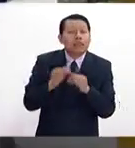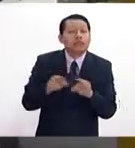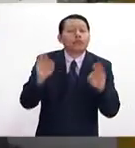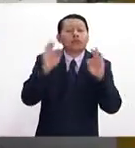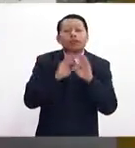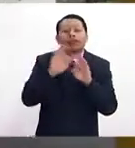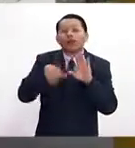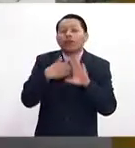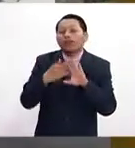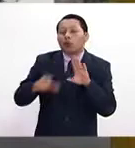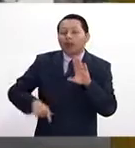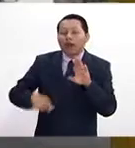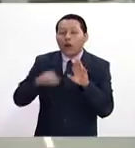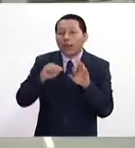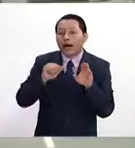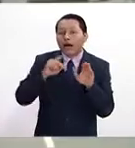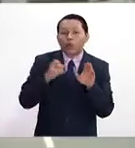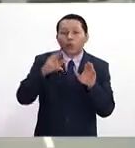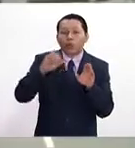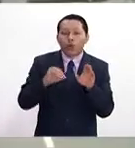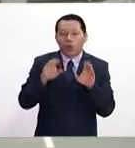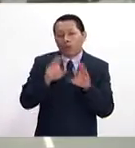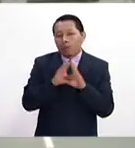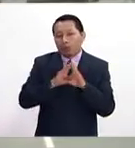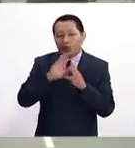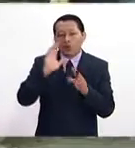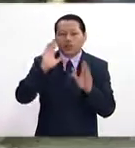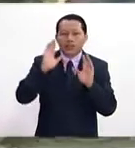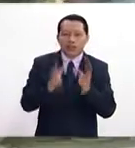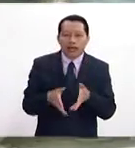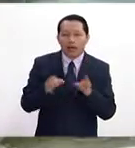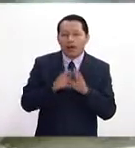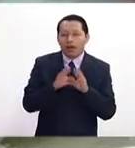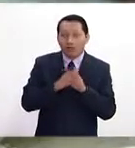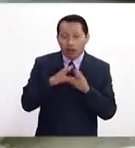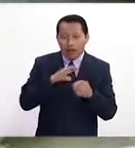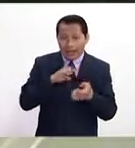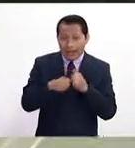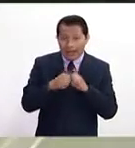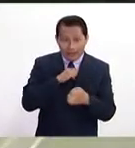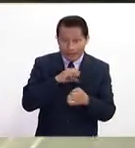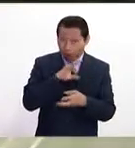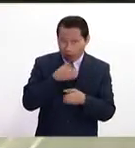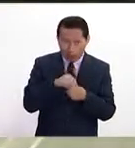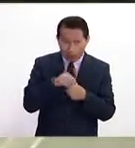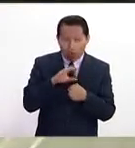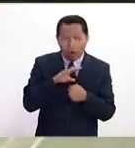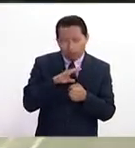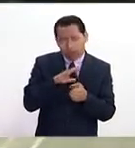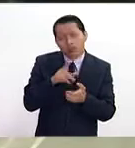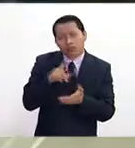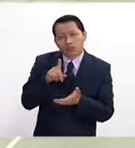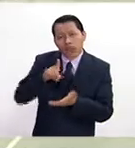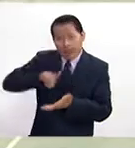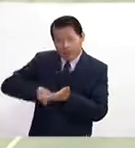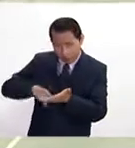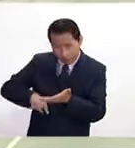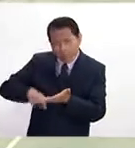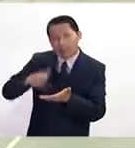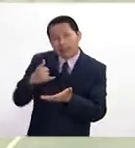importante contra el gobierno de Maduro, que ya está, digamos que, enfrentando enemigos en todos los frentes, internamente y